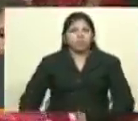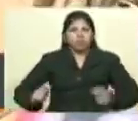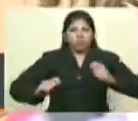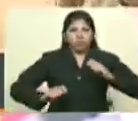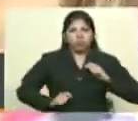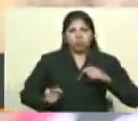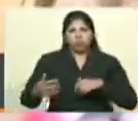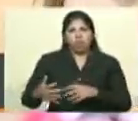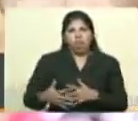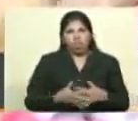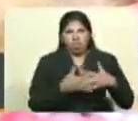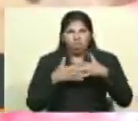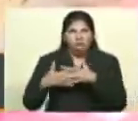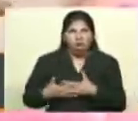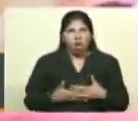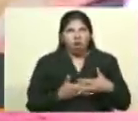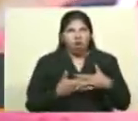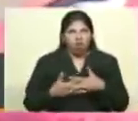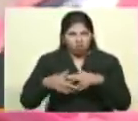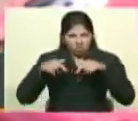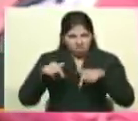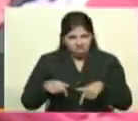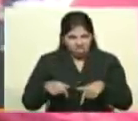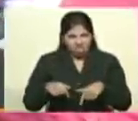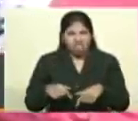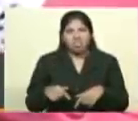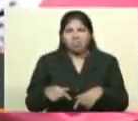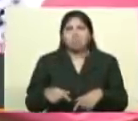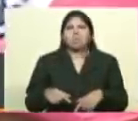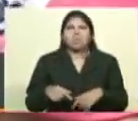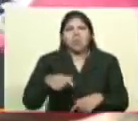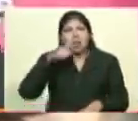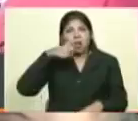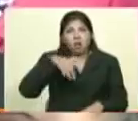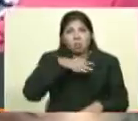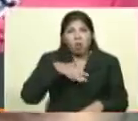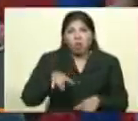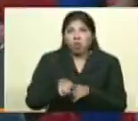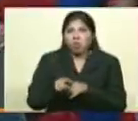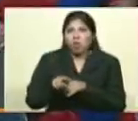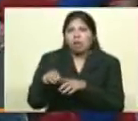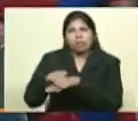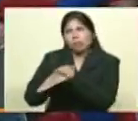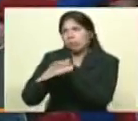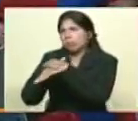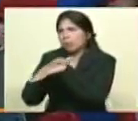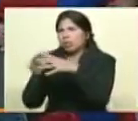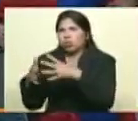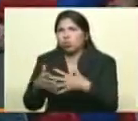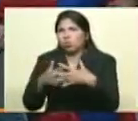Ellos dicen que el pueblo de Venezuela va a pedir perdón al imperialismo yanqui.